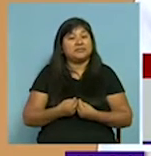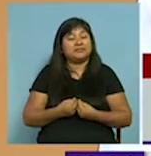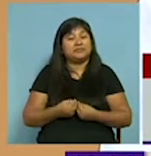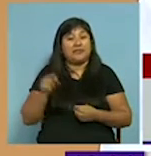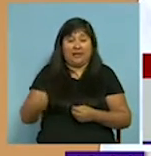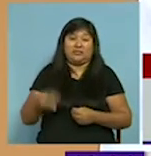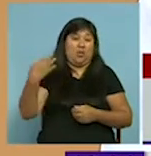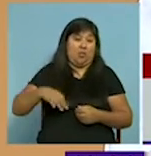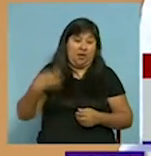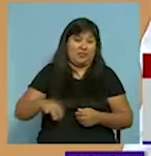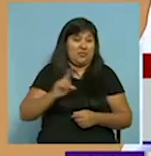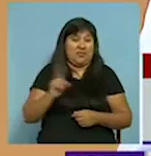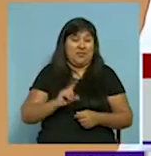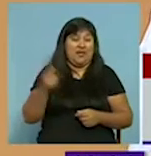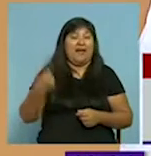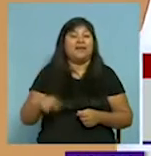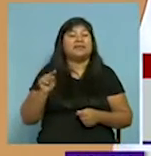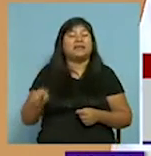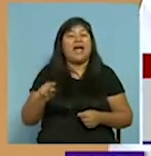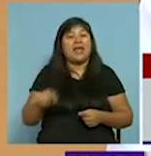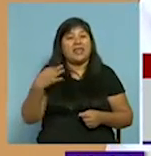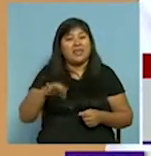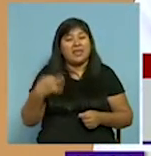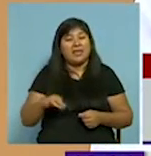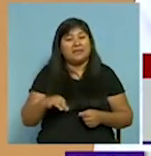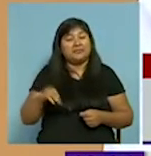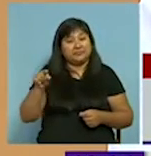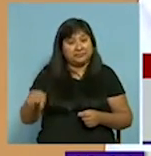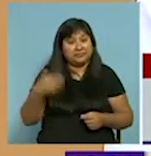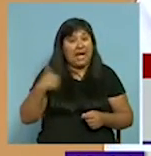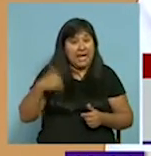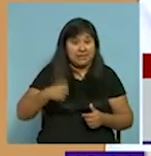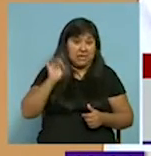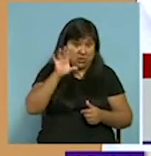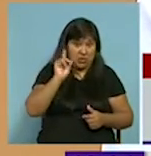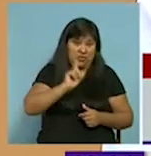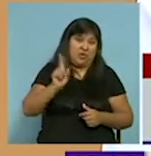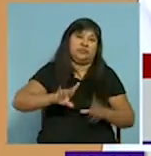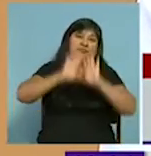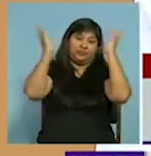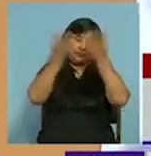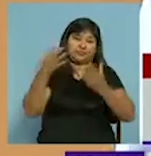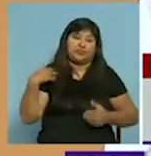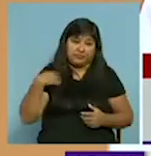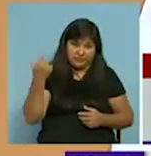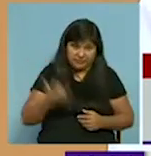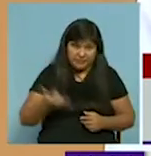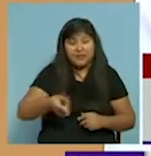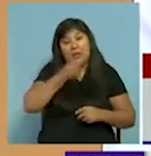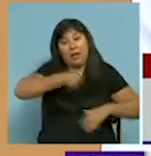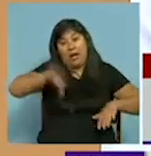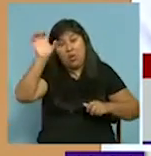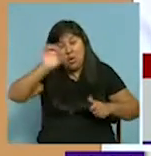no es buena la educación pero no es buena la educación no tan sólo en argentina sino en el mundo en general se habla mucho de europa